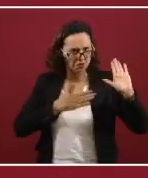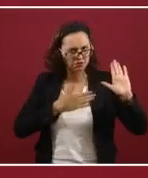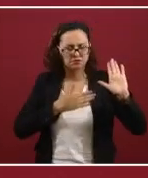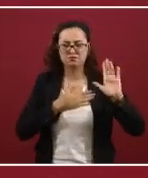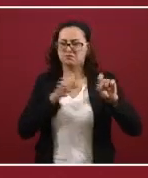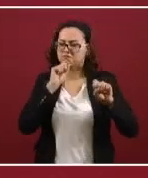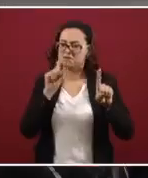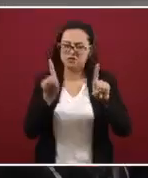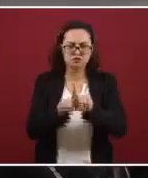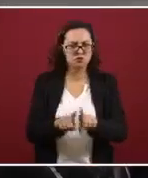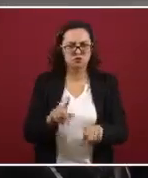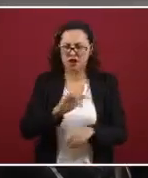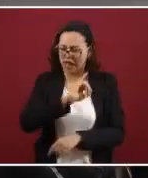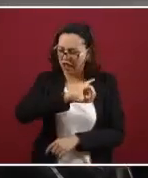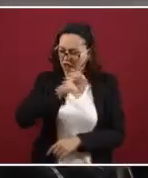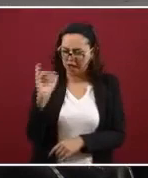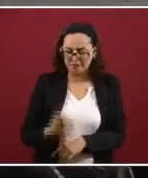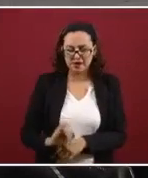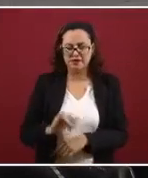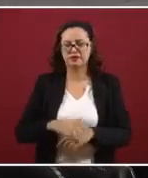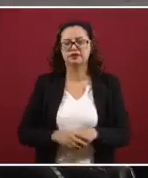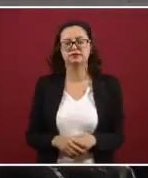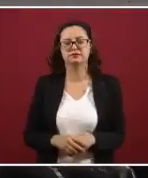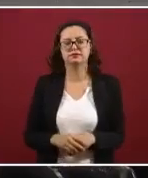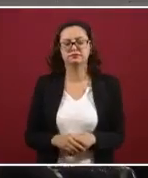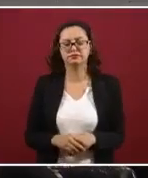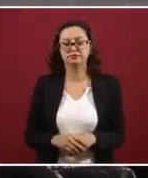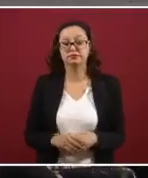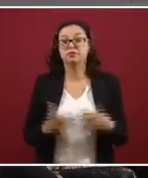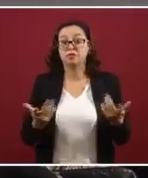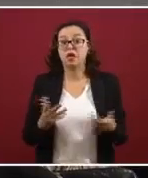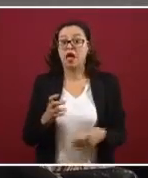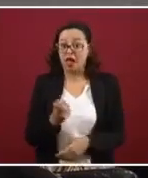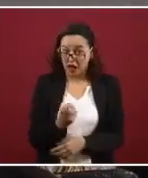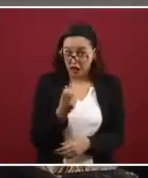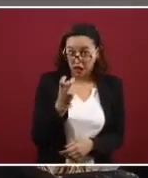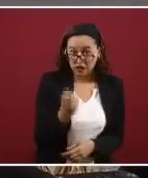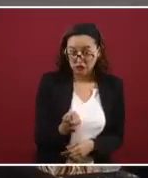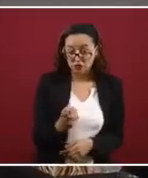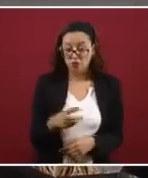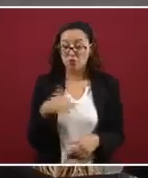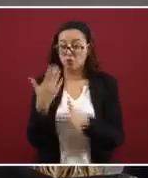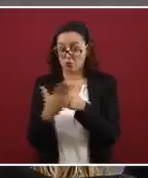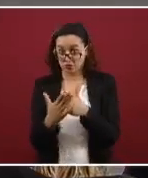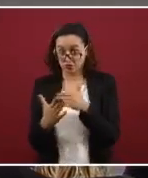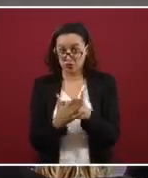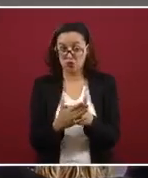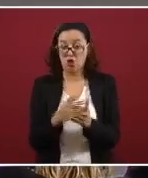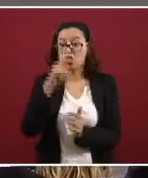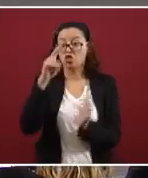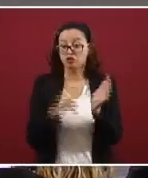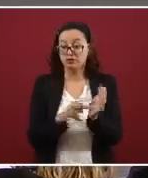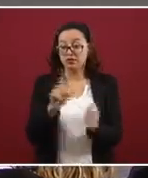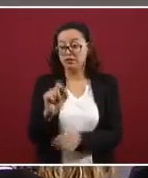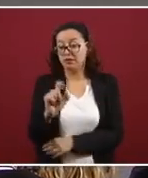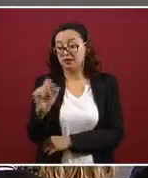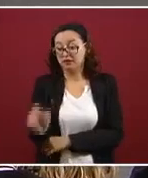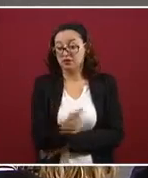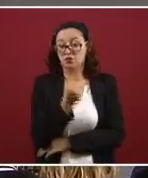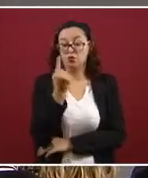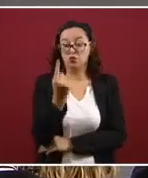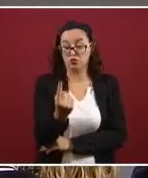Así, a mediados de mi mandato, en 2021,